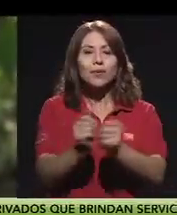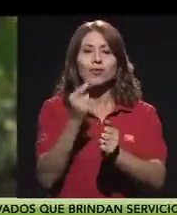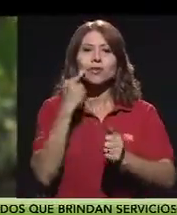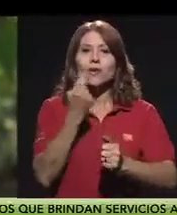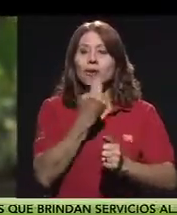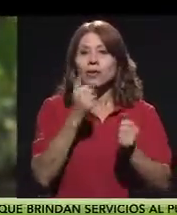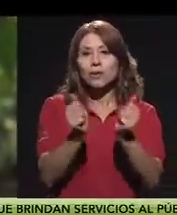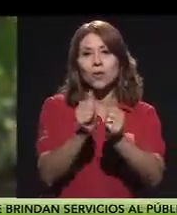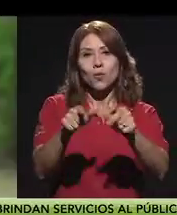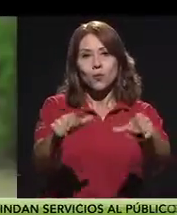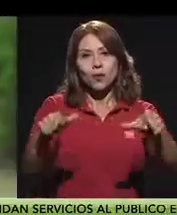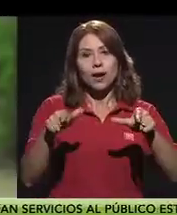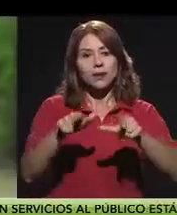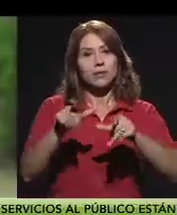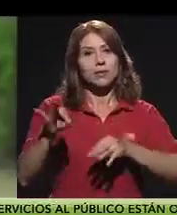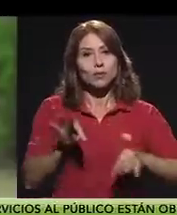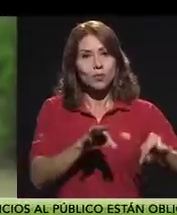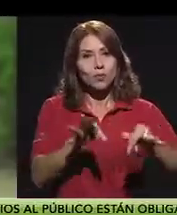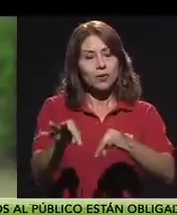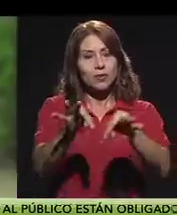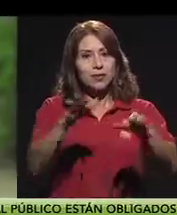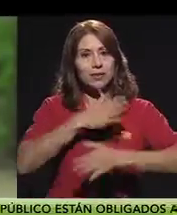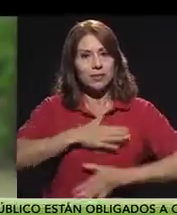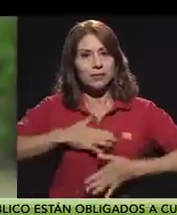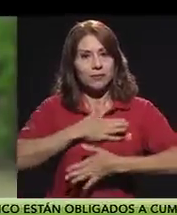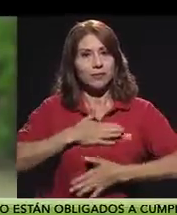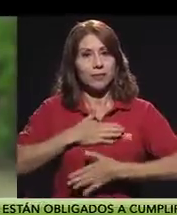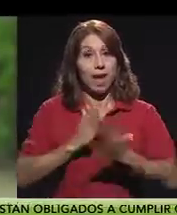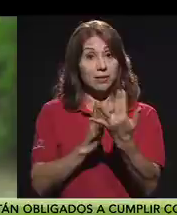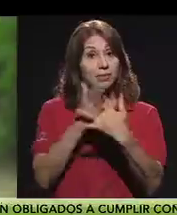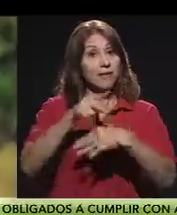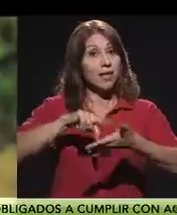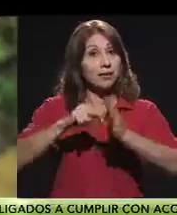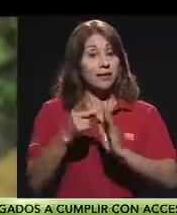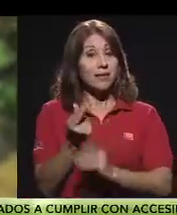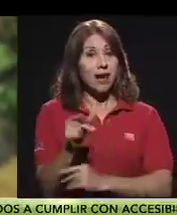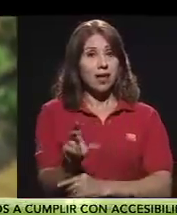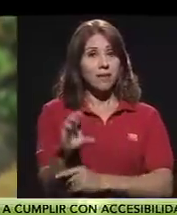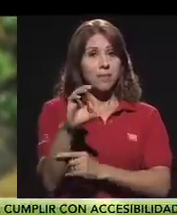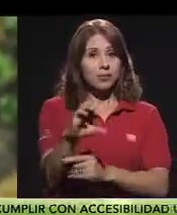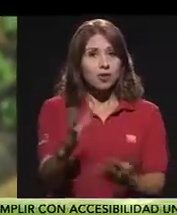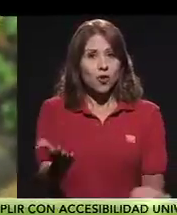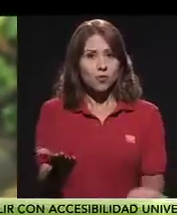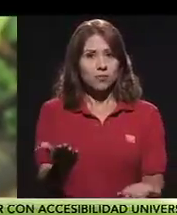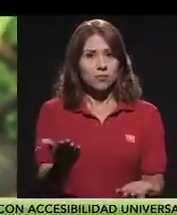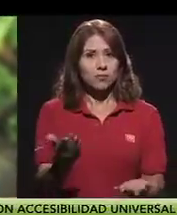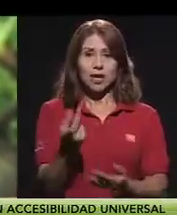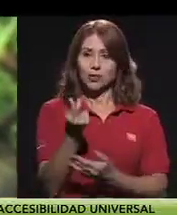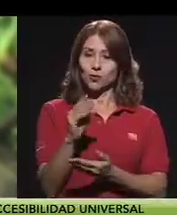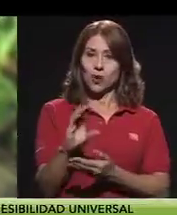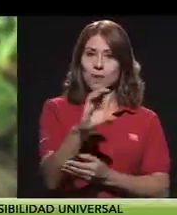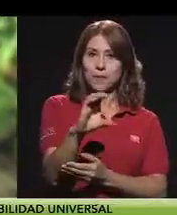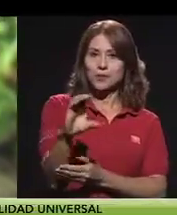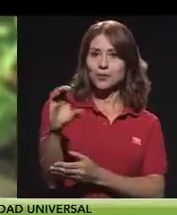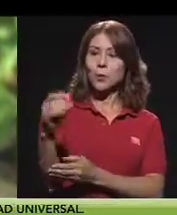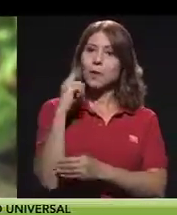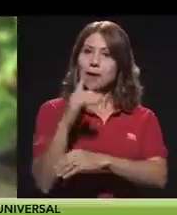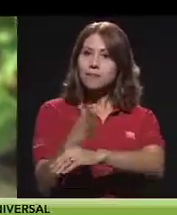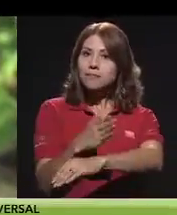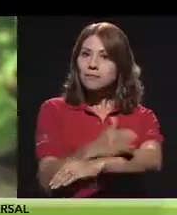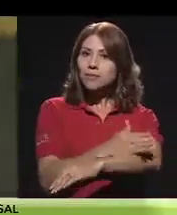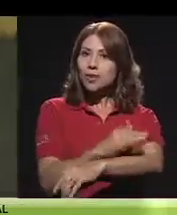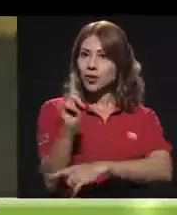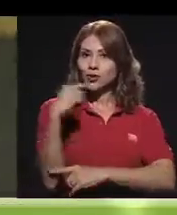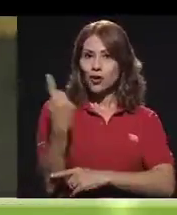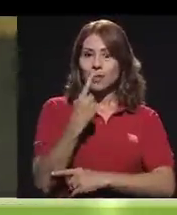turísticos, recreacionales. La accesibilidad es una inversión que no